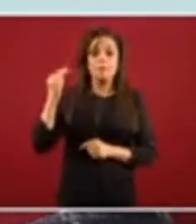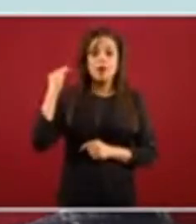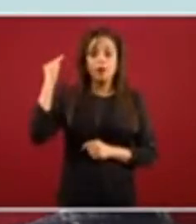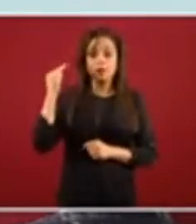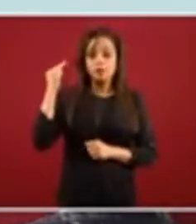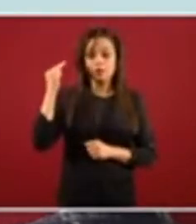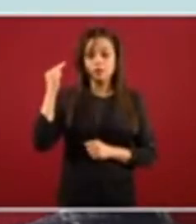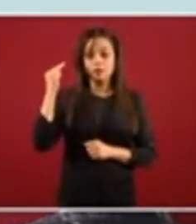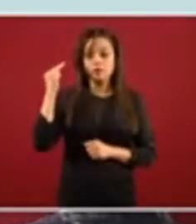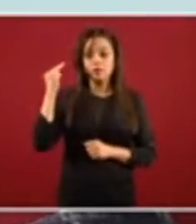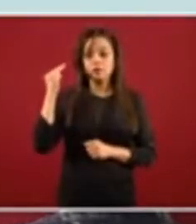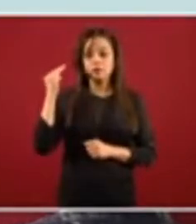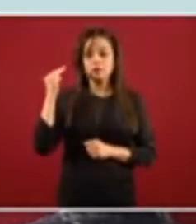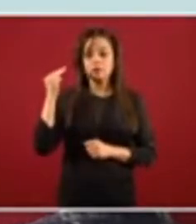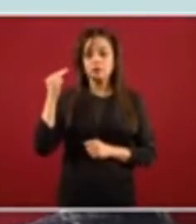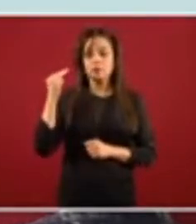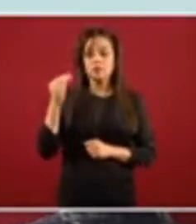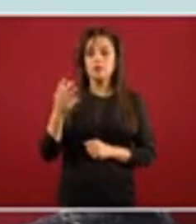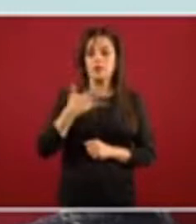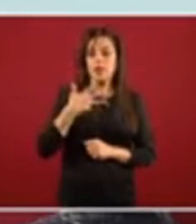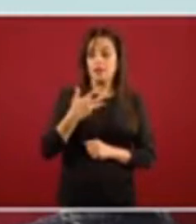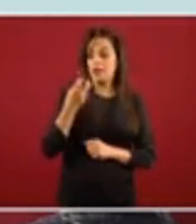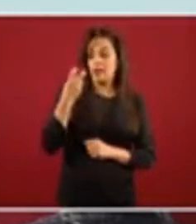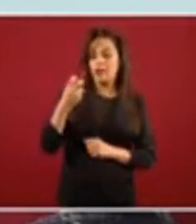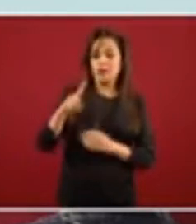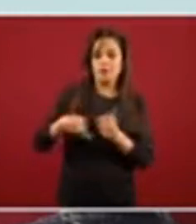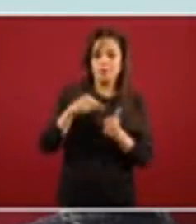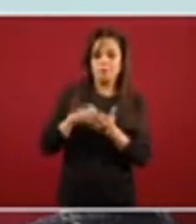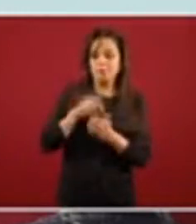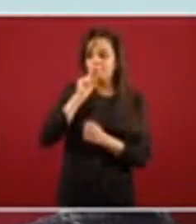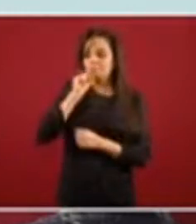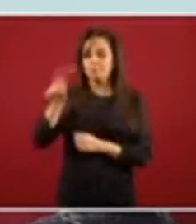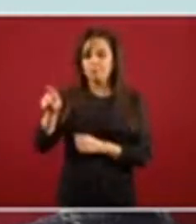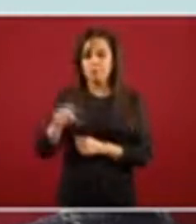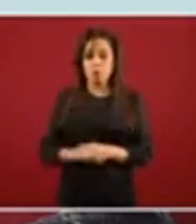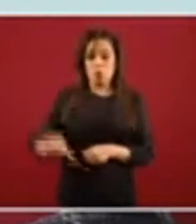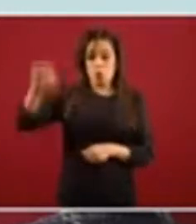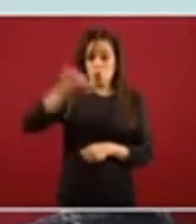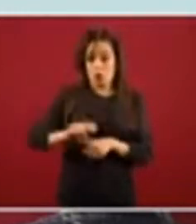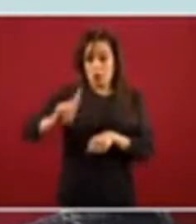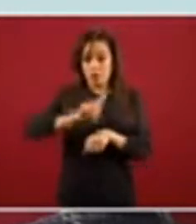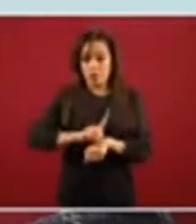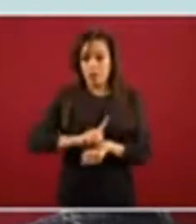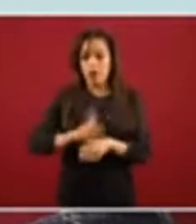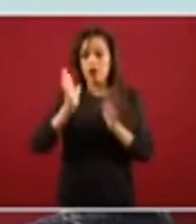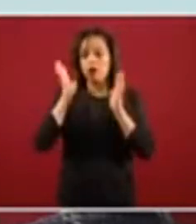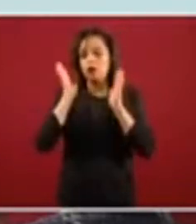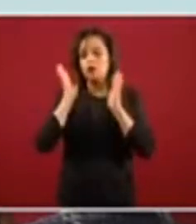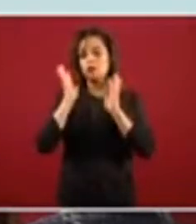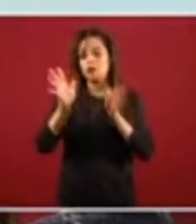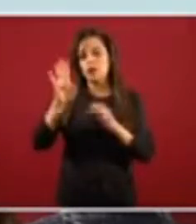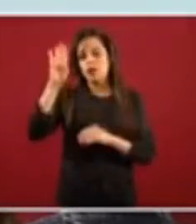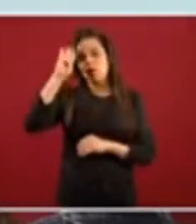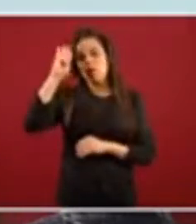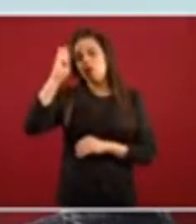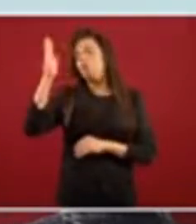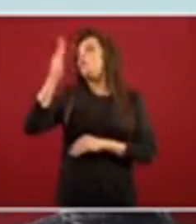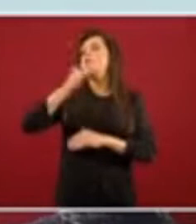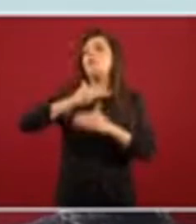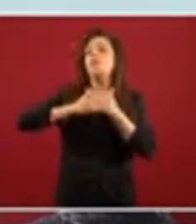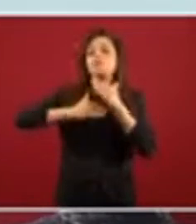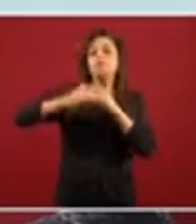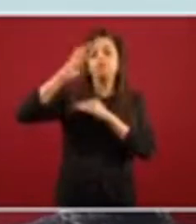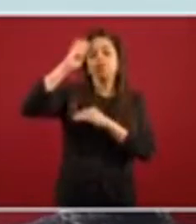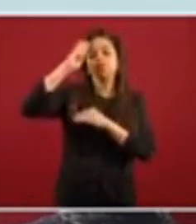encontraba exactamente en ese punto. Hoy lo hemos rebasado. Hoy lo